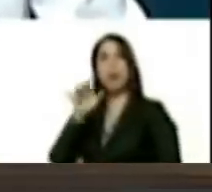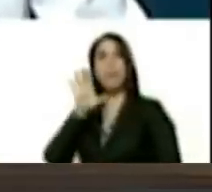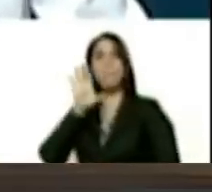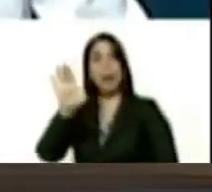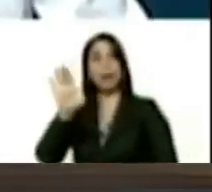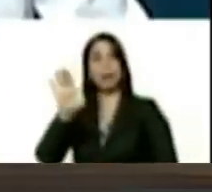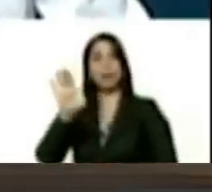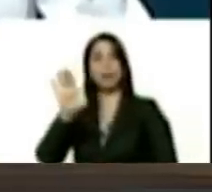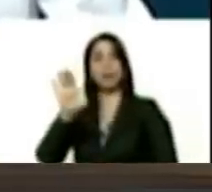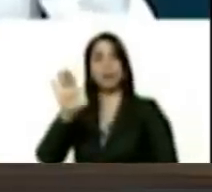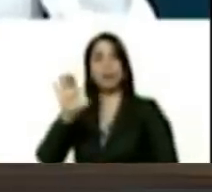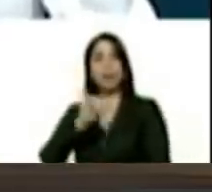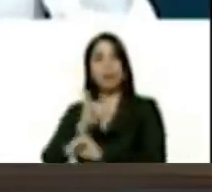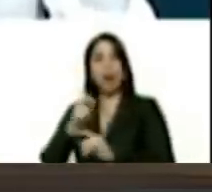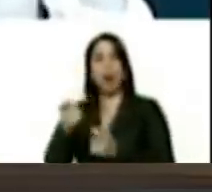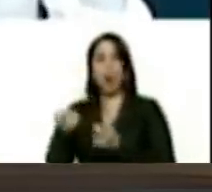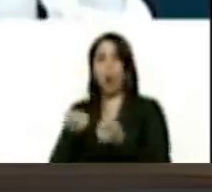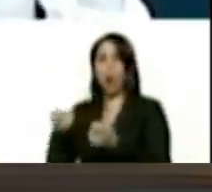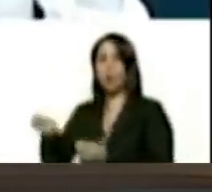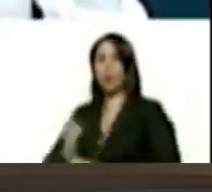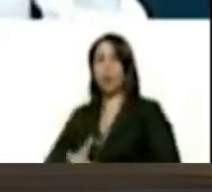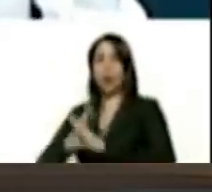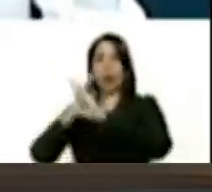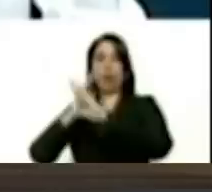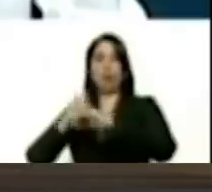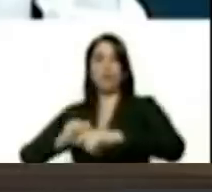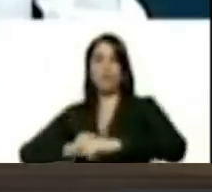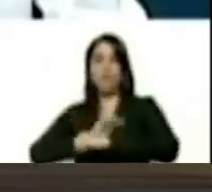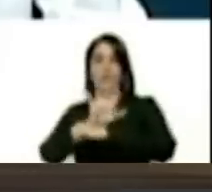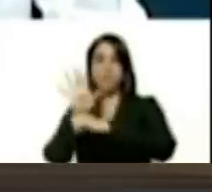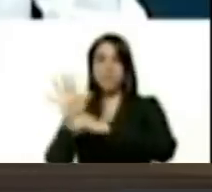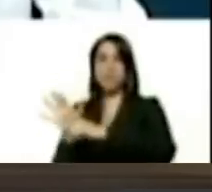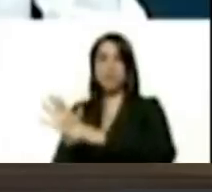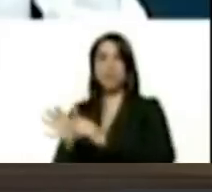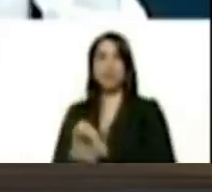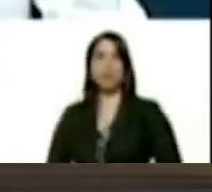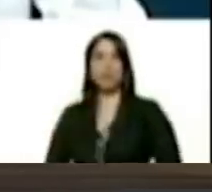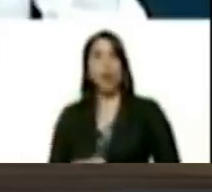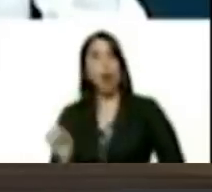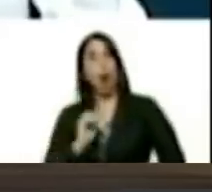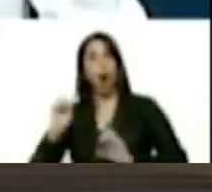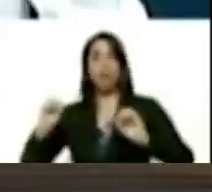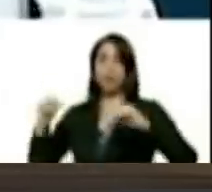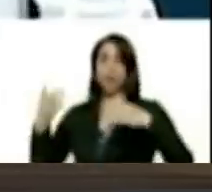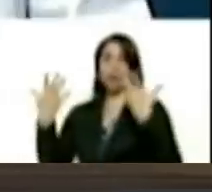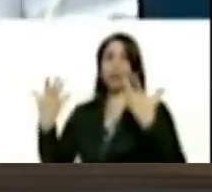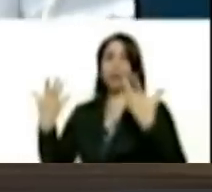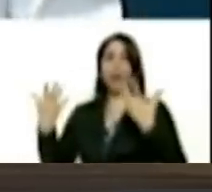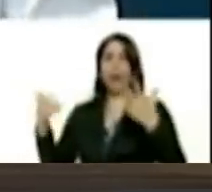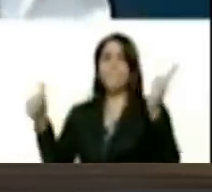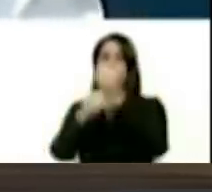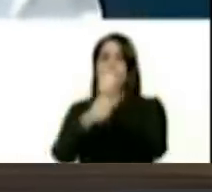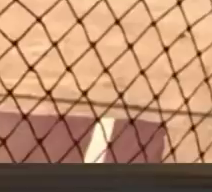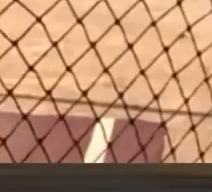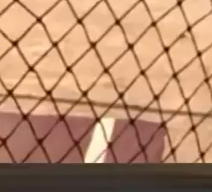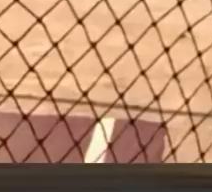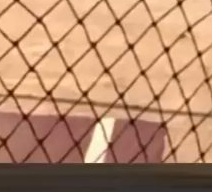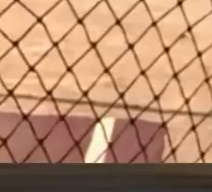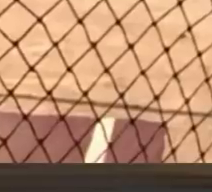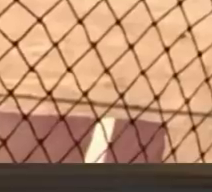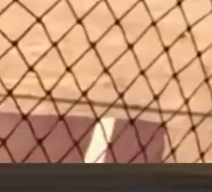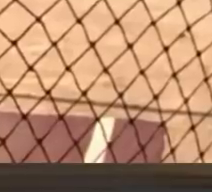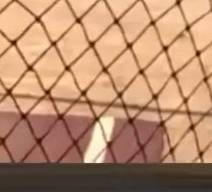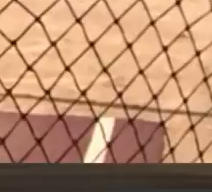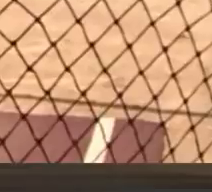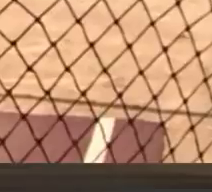y un me gusta para apoyar a todo nuestro equipo investigativo. De antemano, muchas gracias y continuemos con esta noticia relevante e importante. El